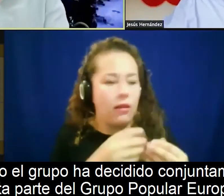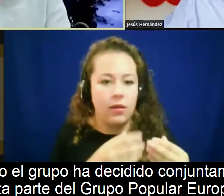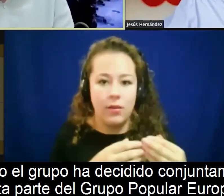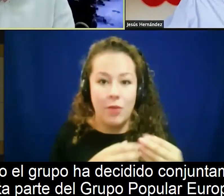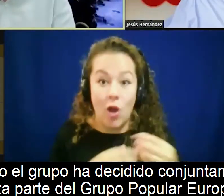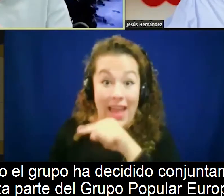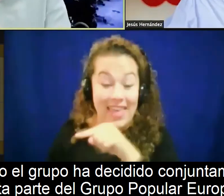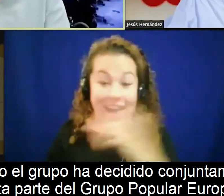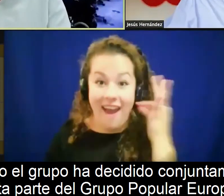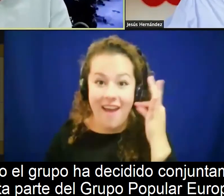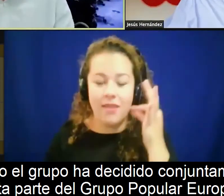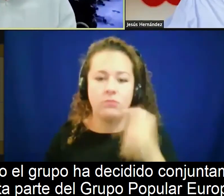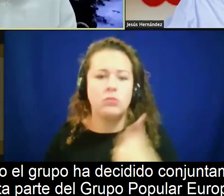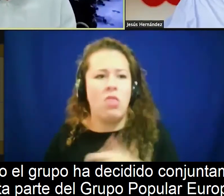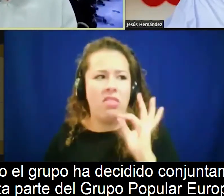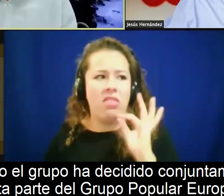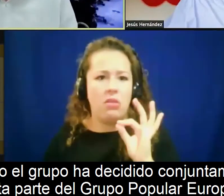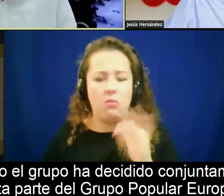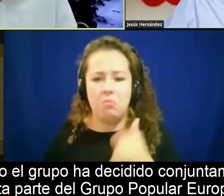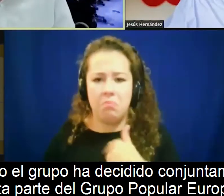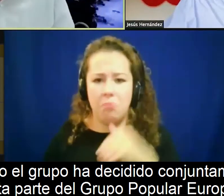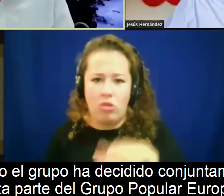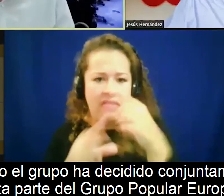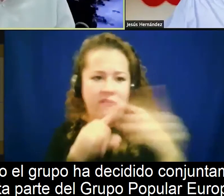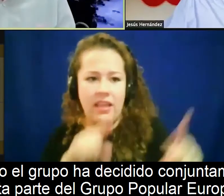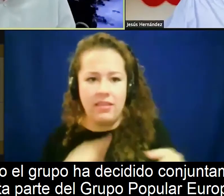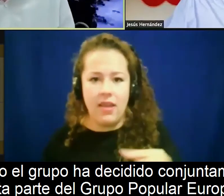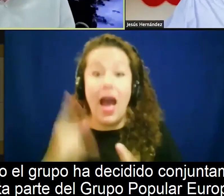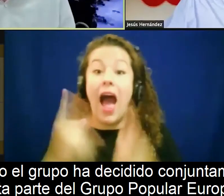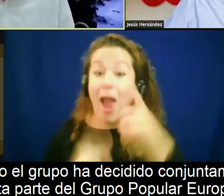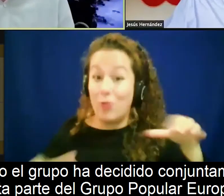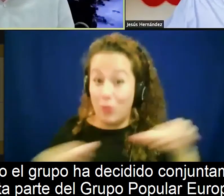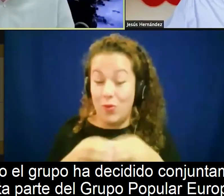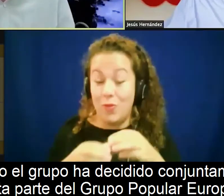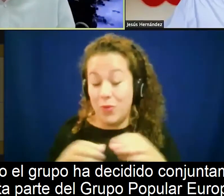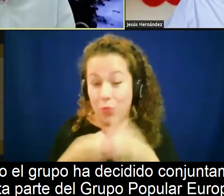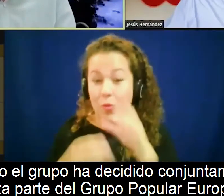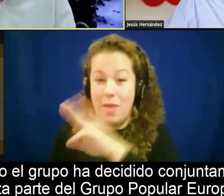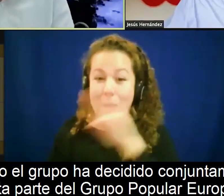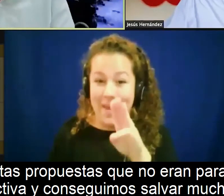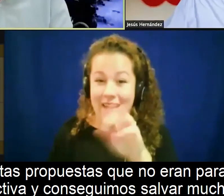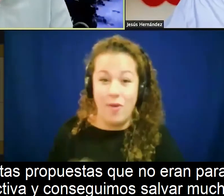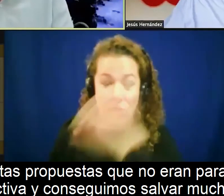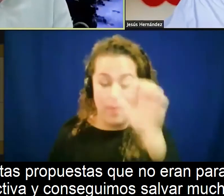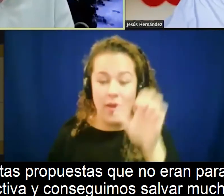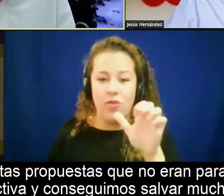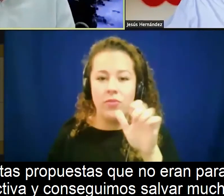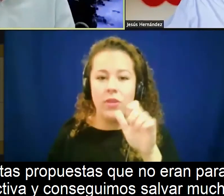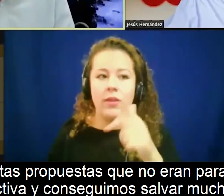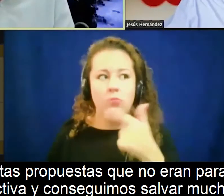por ejemplo, empujó a cierta parte del Grupo Popular Europeo a que votara en contra de